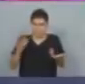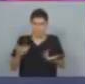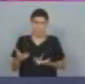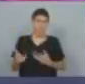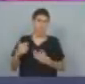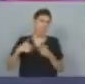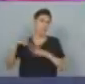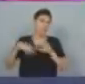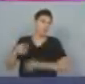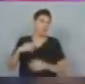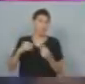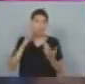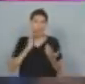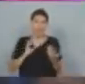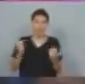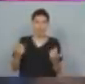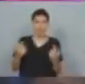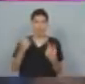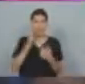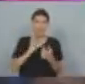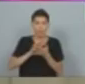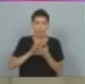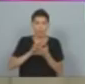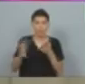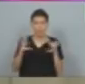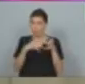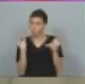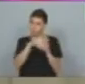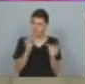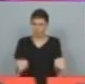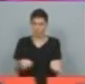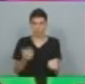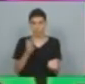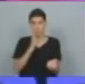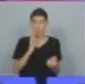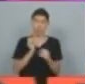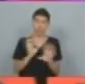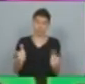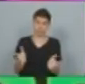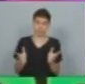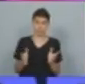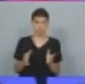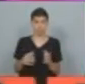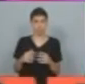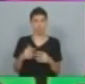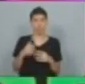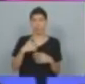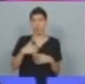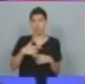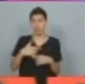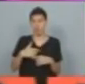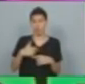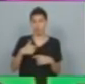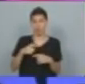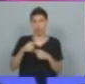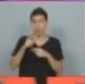estoy buscando es como algo que traiga algo nuevo al grupo. Déjate de joder. No sabemos de qué se van a disfrazar los creadores del